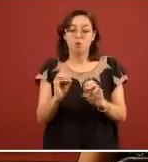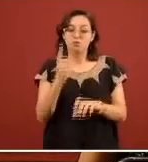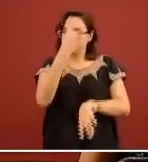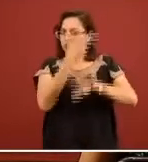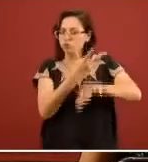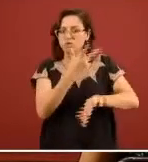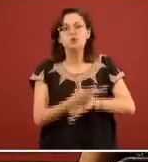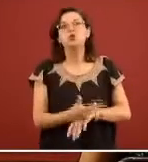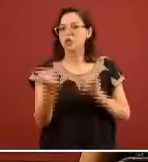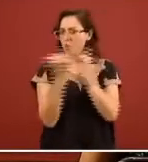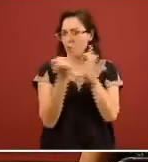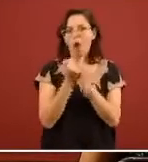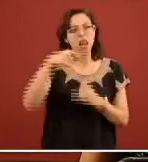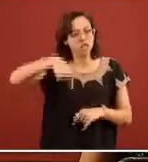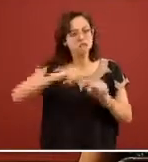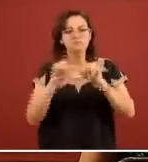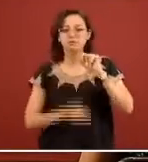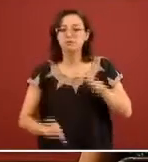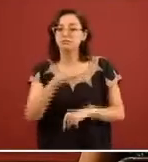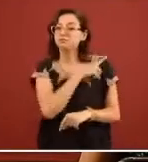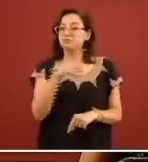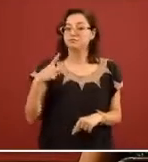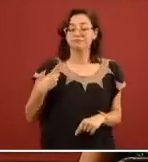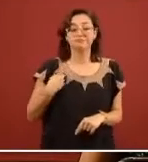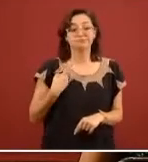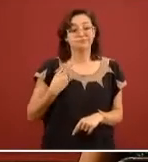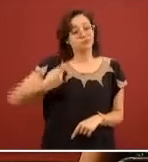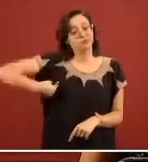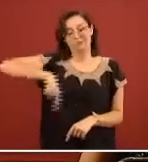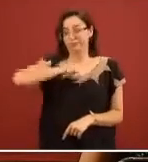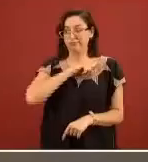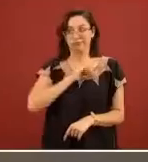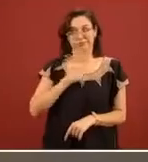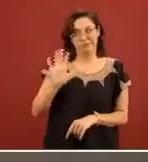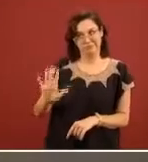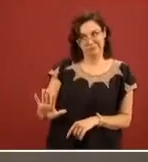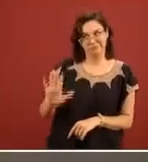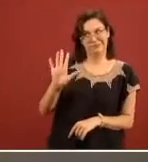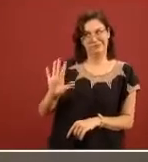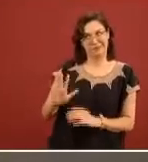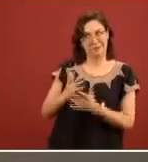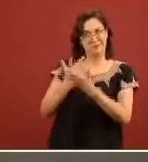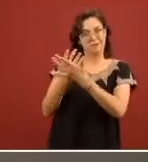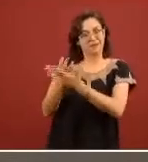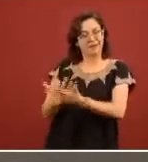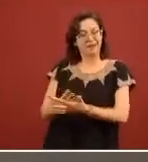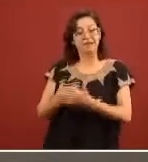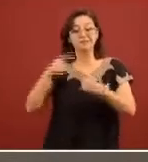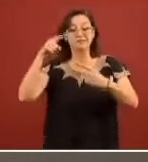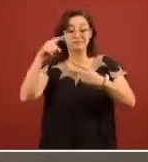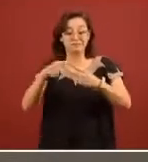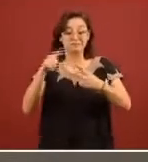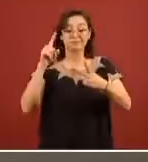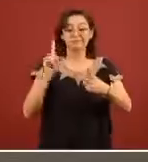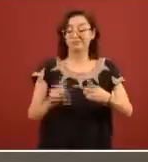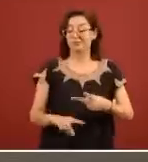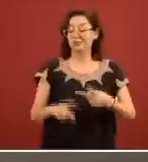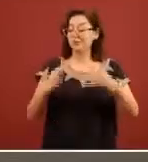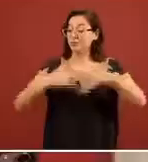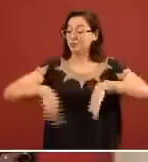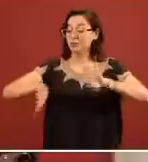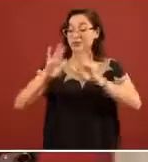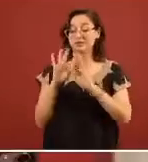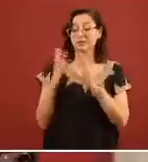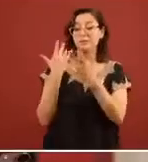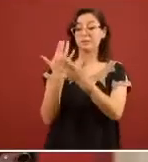Estados Unidos. Y repetidamente decíamos, hay dos razones importantes para no tomar ese tipo